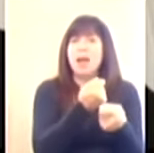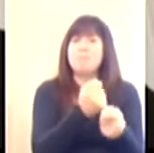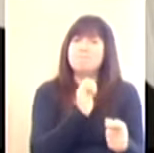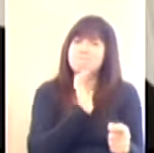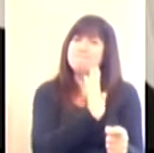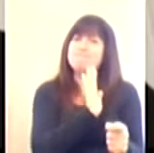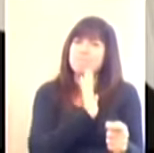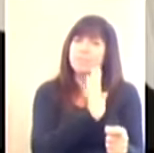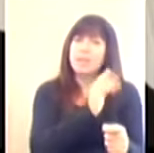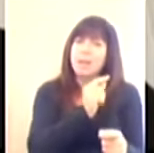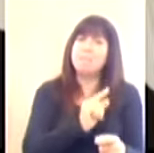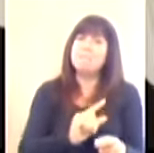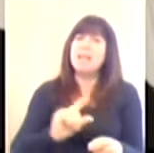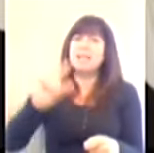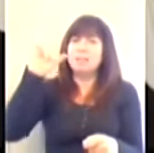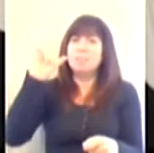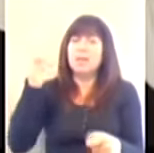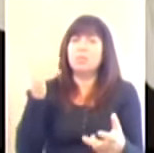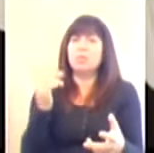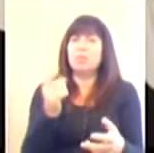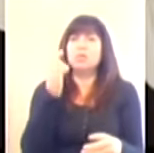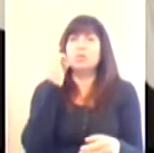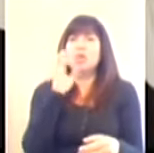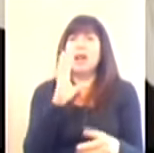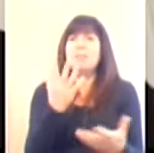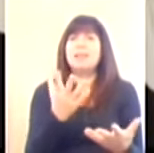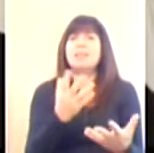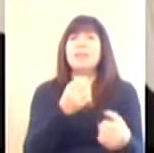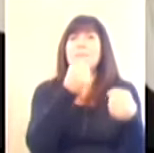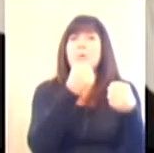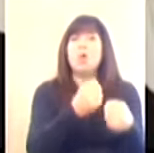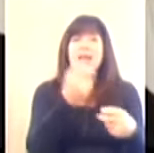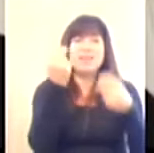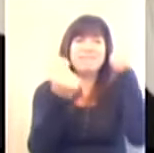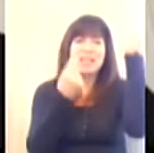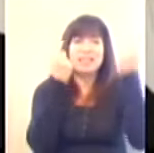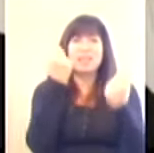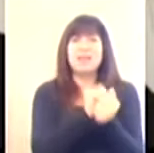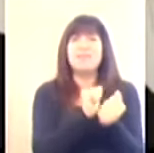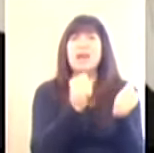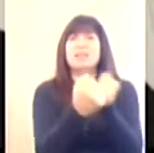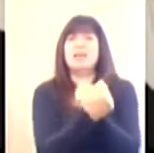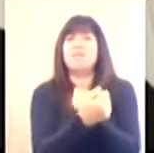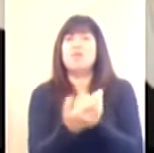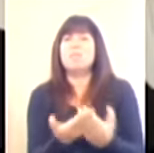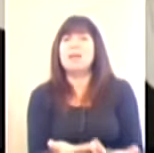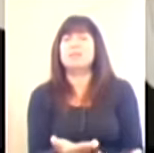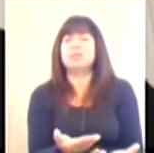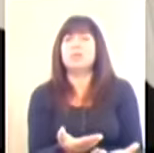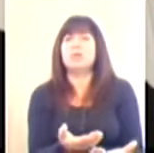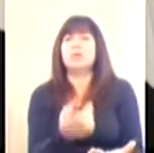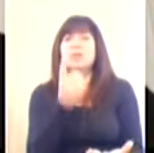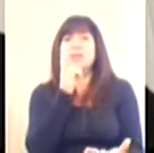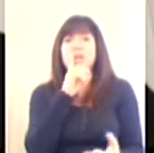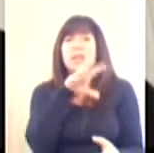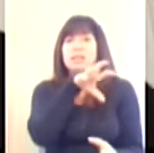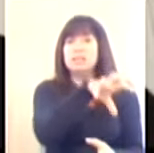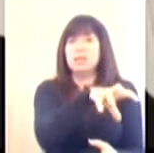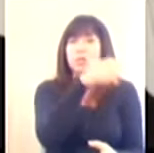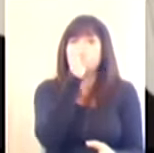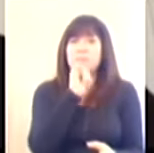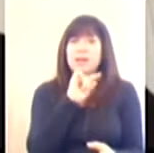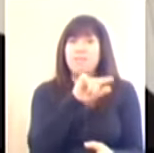con emprendimiento. Solamente la capacidad de inventiva, de transformación que tiene el sector privado, la empresa